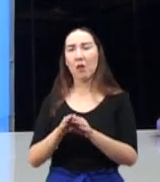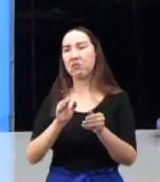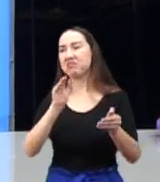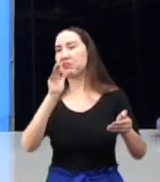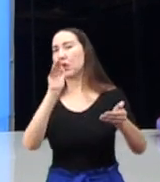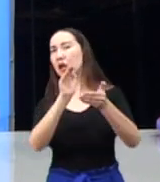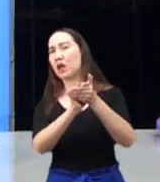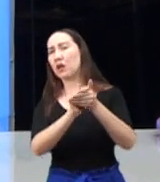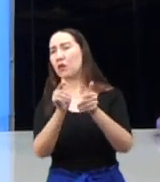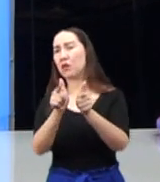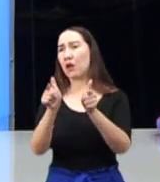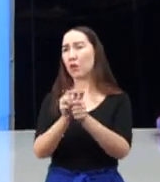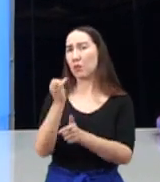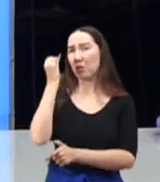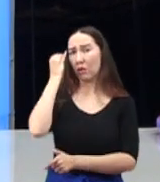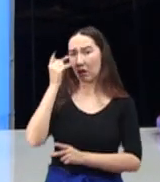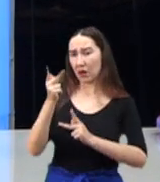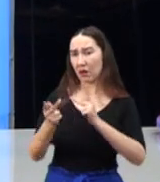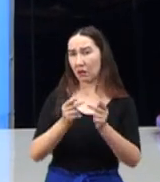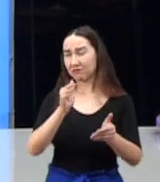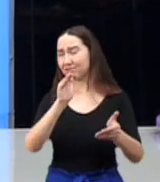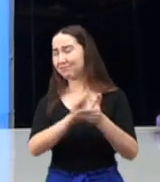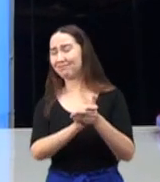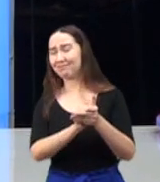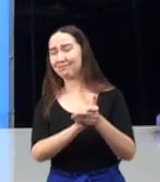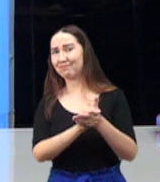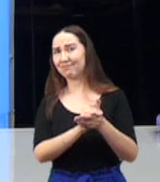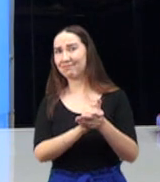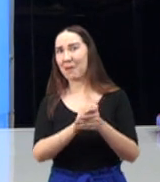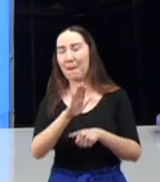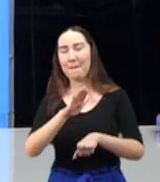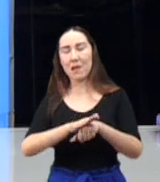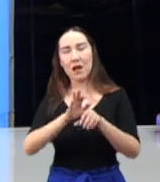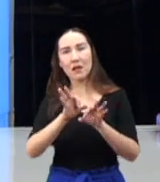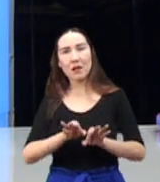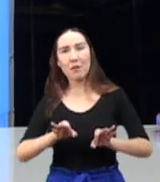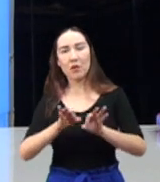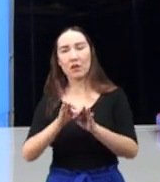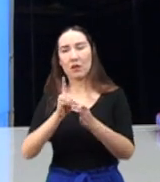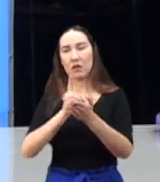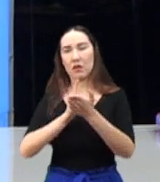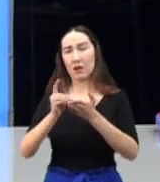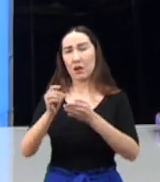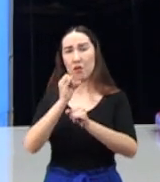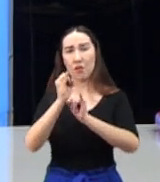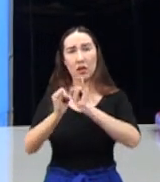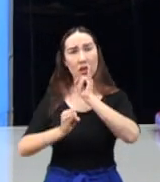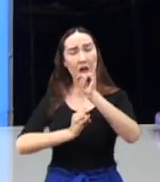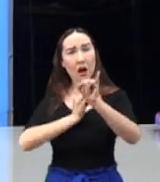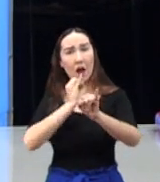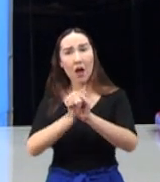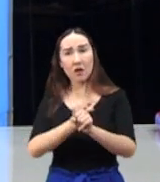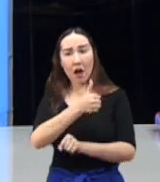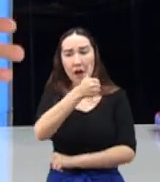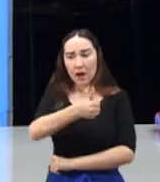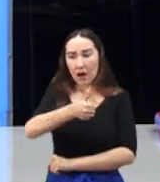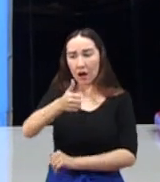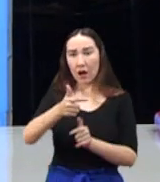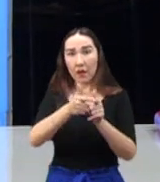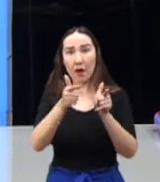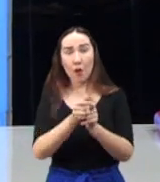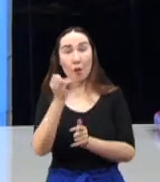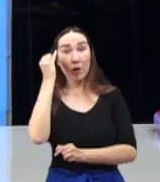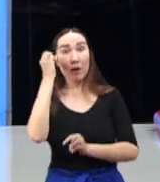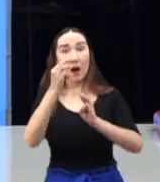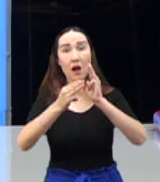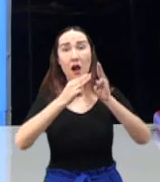pueblos indígenas, de la consulta, pero más allá de ello, de los derechos internacionales que tienen los pueblos indígenas en todo el mundo. En